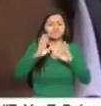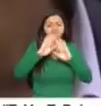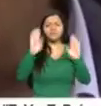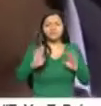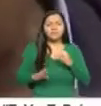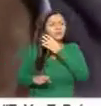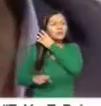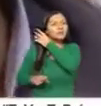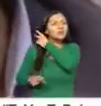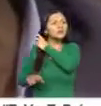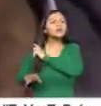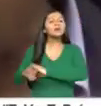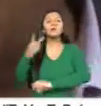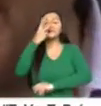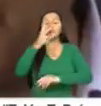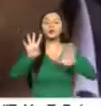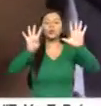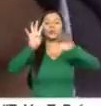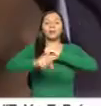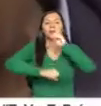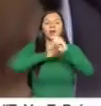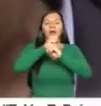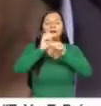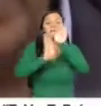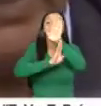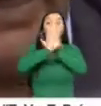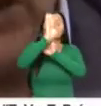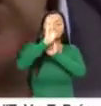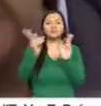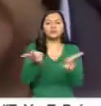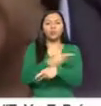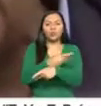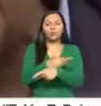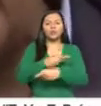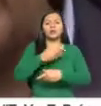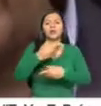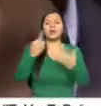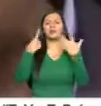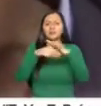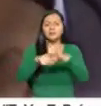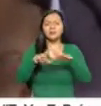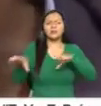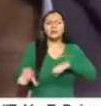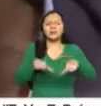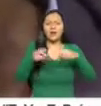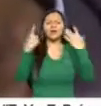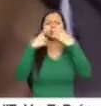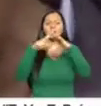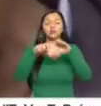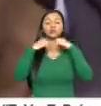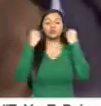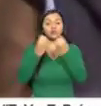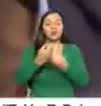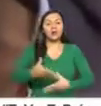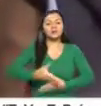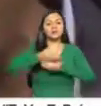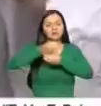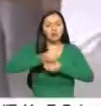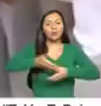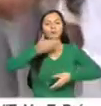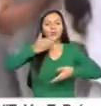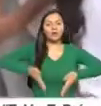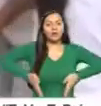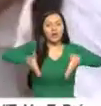Ecuatoriano, 9 años de desarrollo, de actividad productiva, de inclusión social, de seguridad ciudadana, de mejoramiento de la